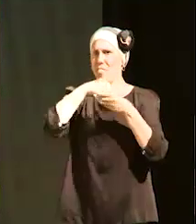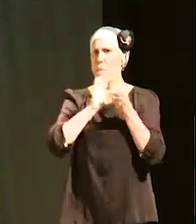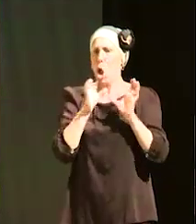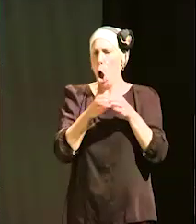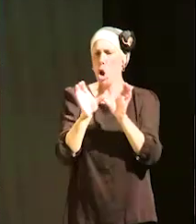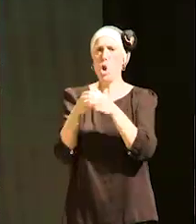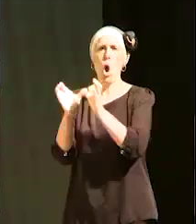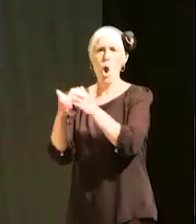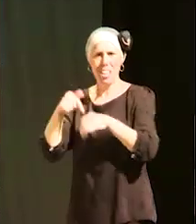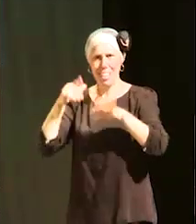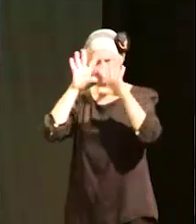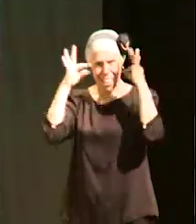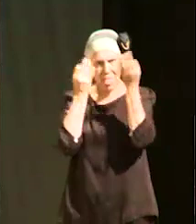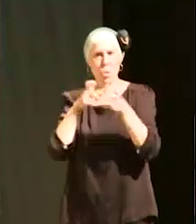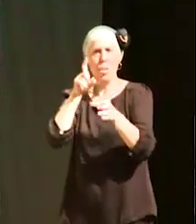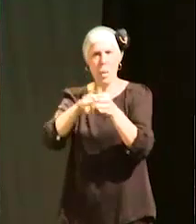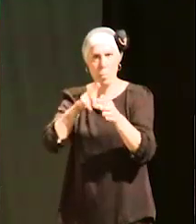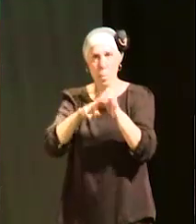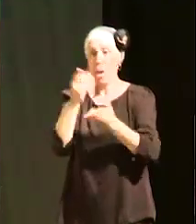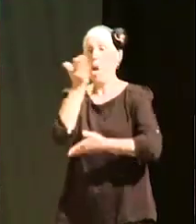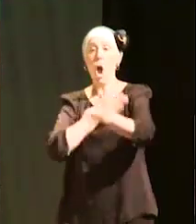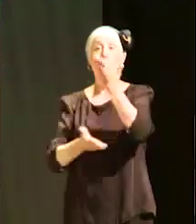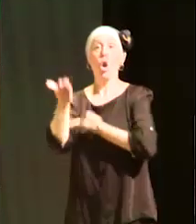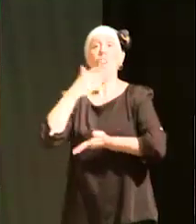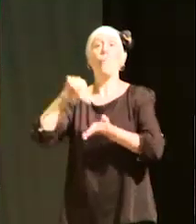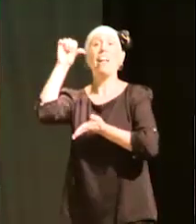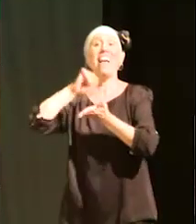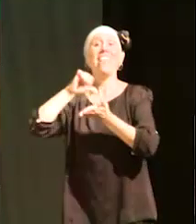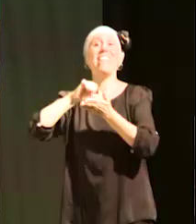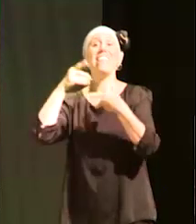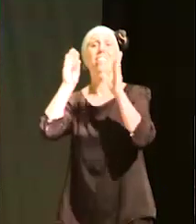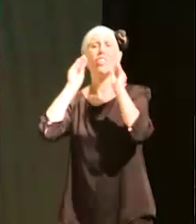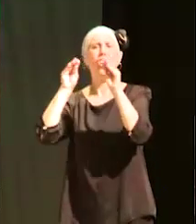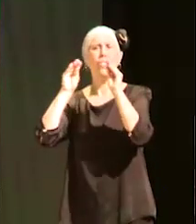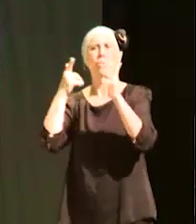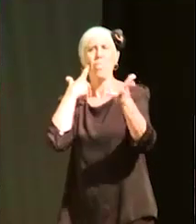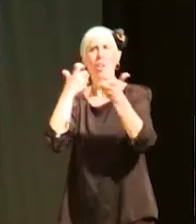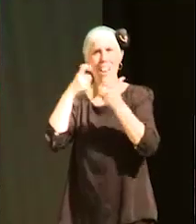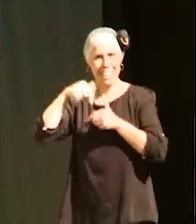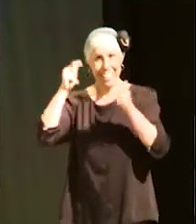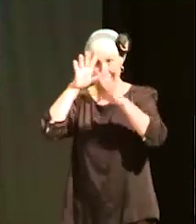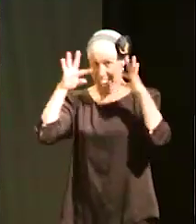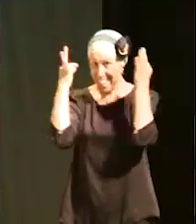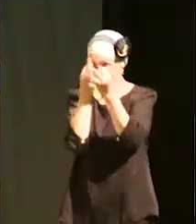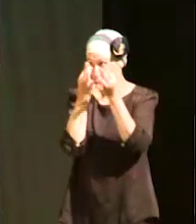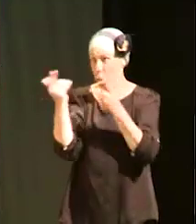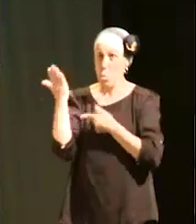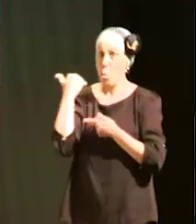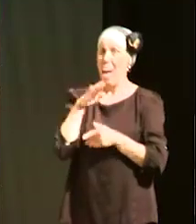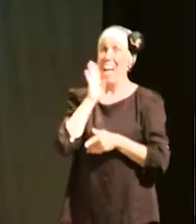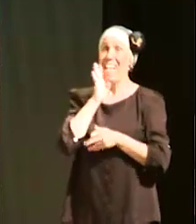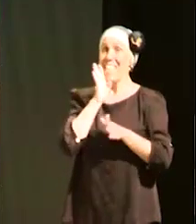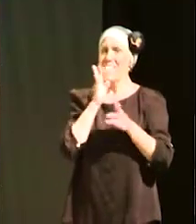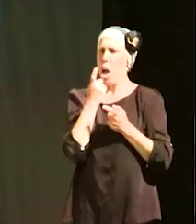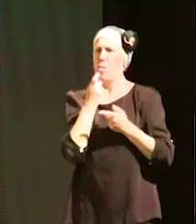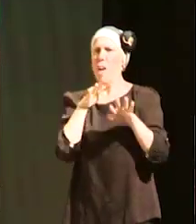ciudad en colaboración con centros de formación artística de córdoba esto que hablabas de crear conexiones ha